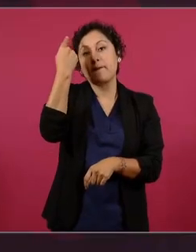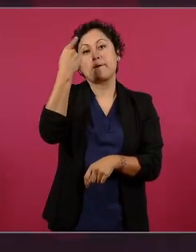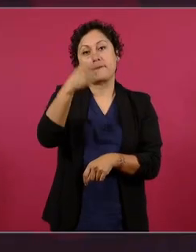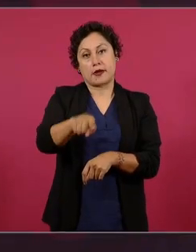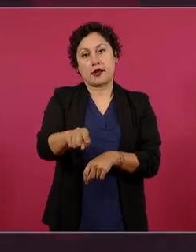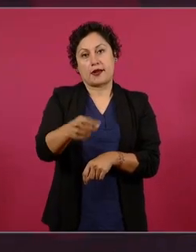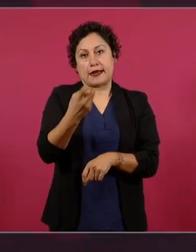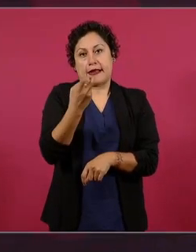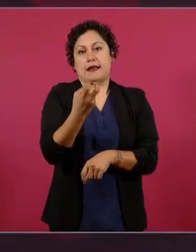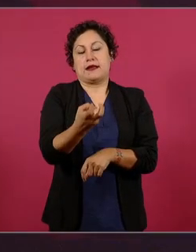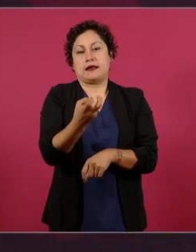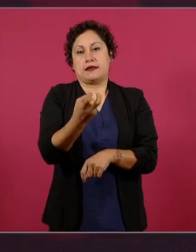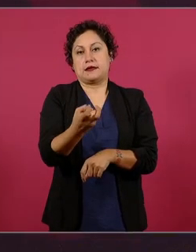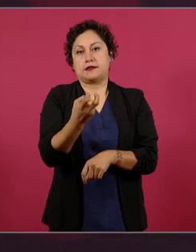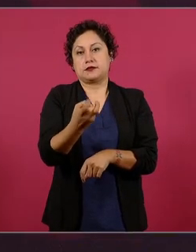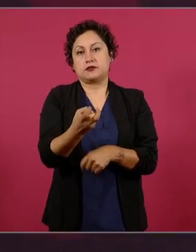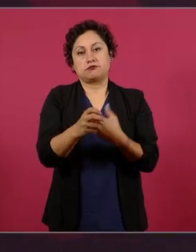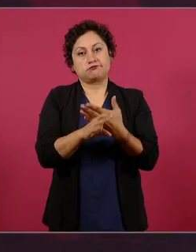todo,